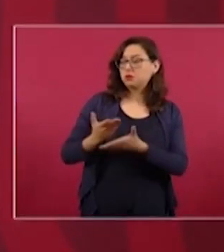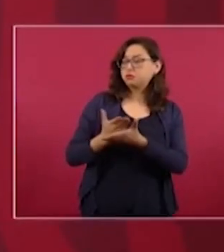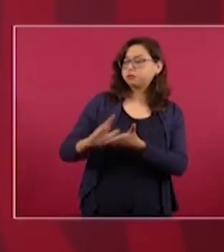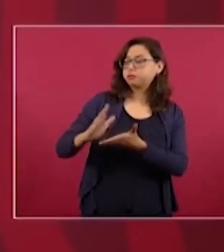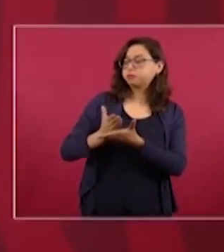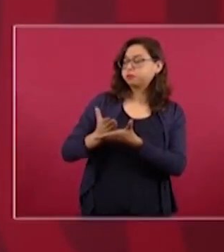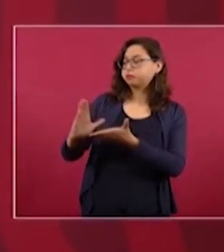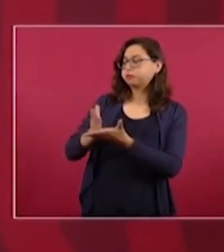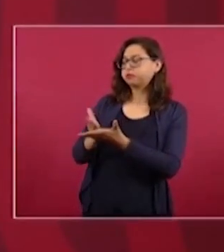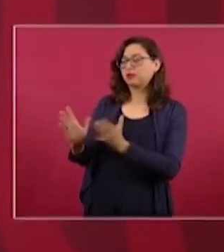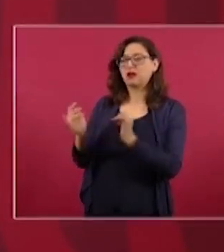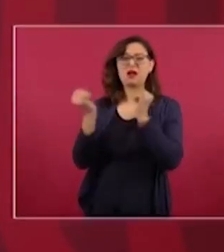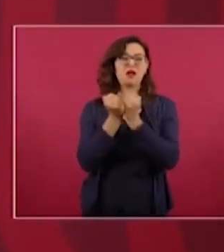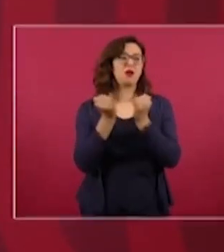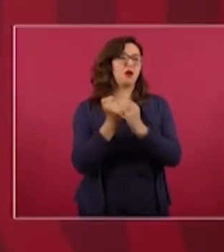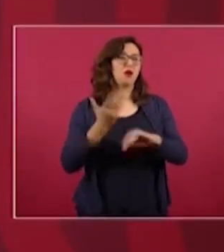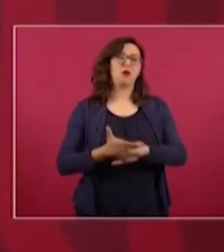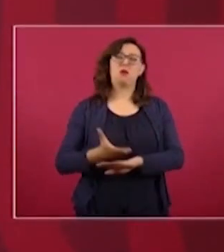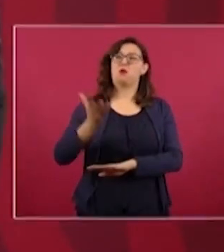con la vieja política